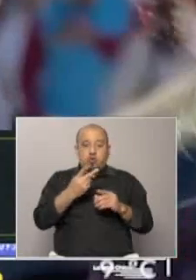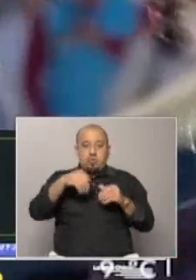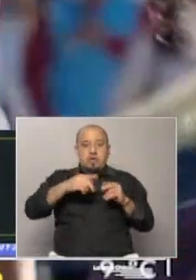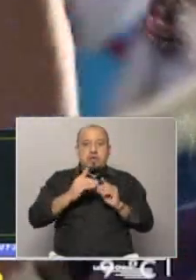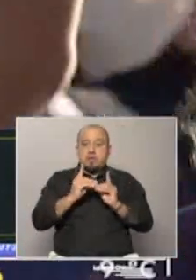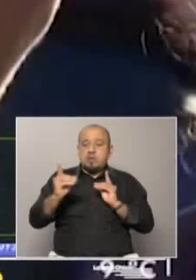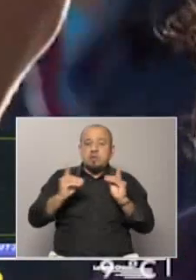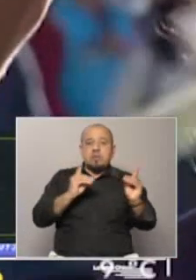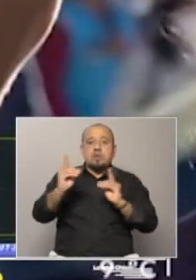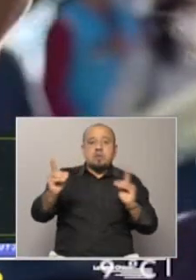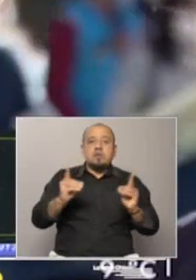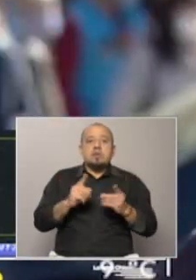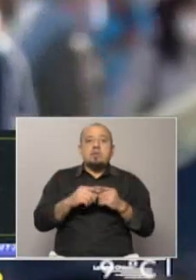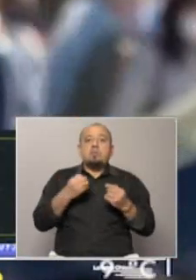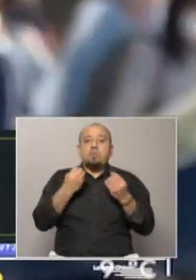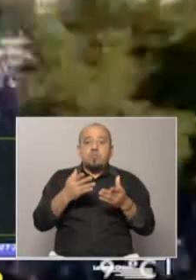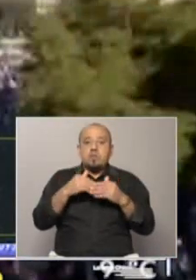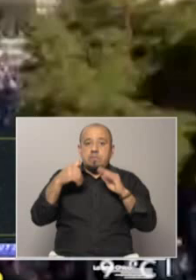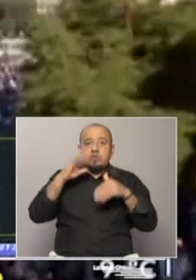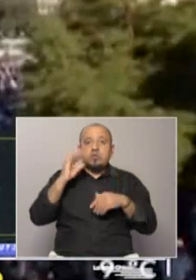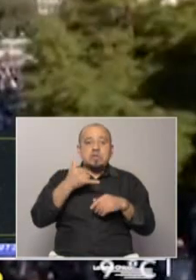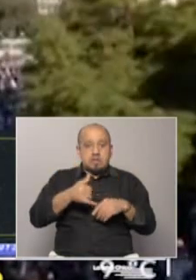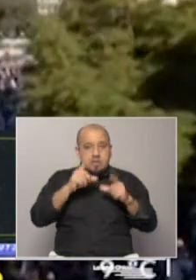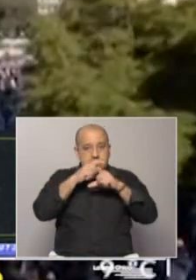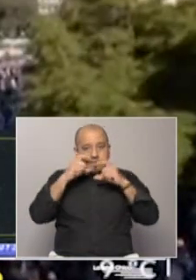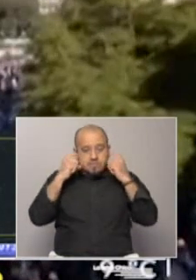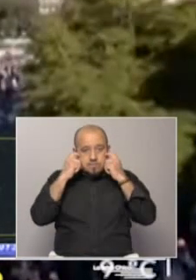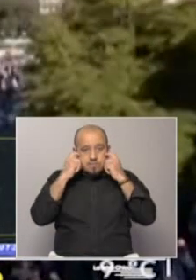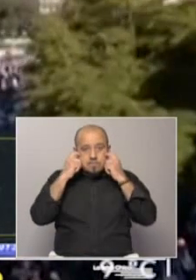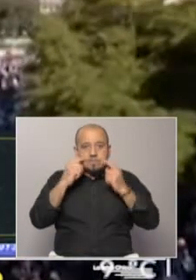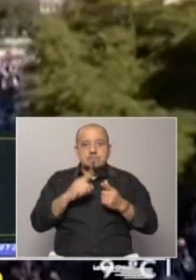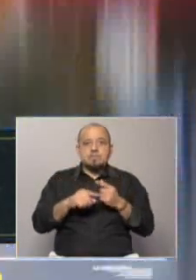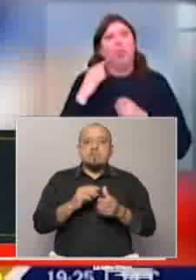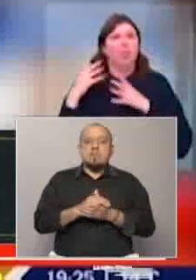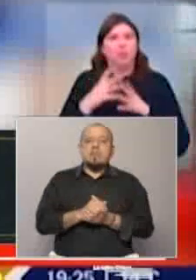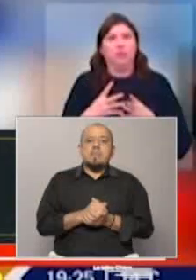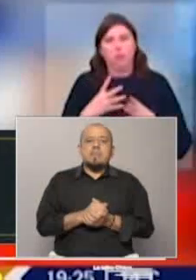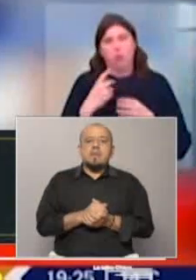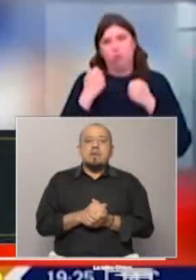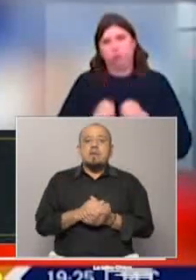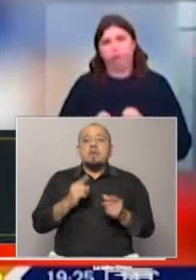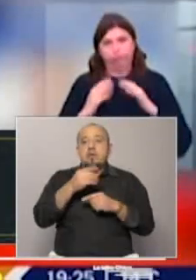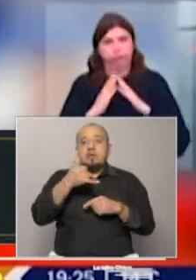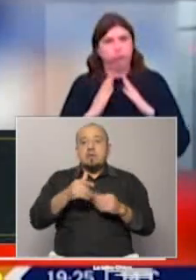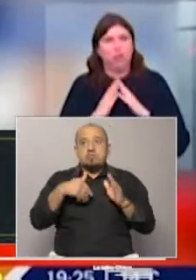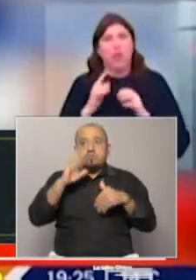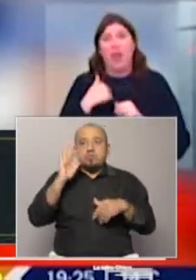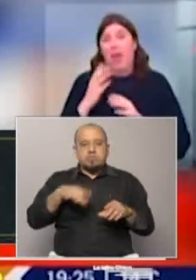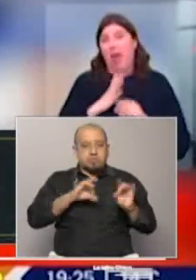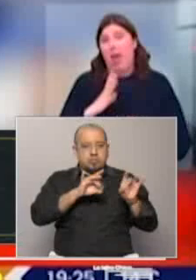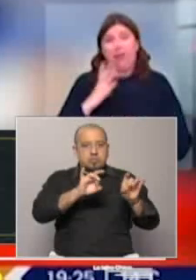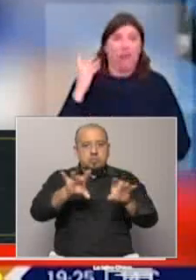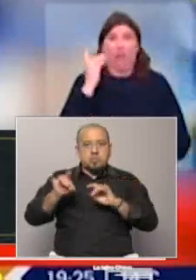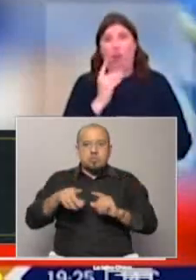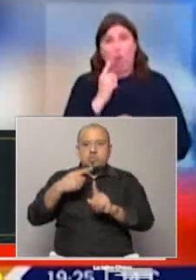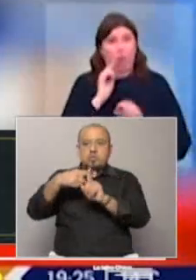distanciamiento de los manifestantes, aunque la mayoría tenía las mascarillas o los tapabocas. El país vecino tiene récord de contagios por el nuevo